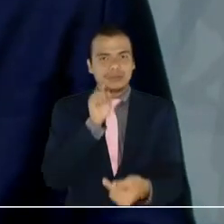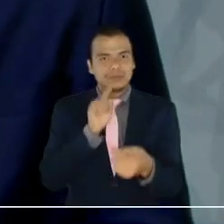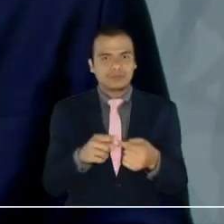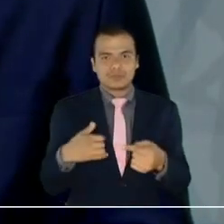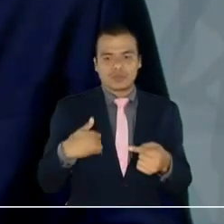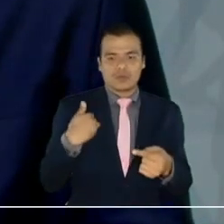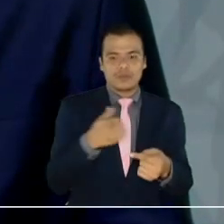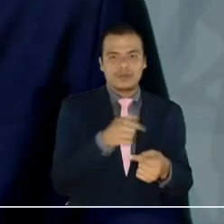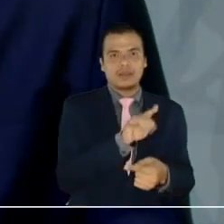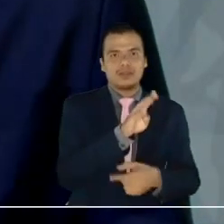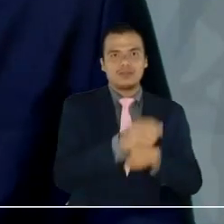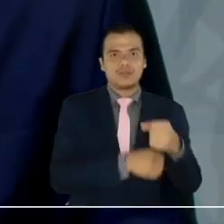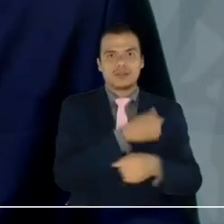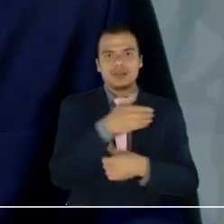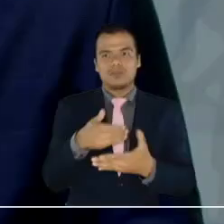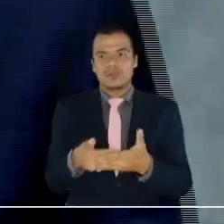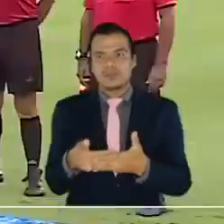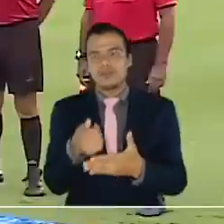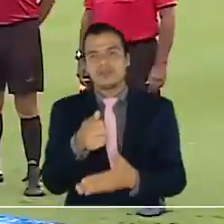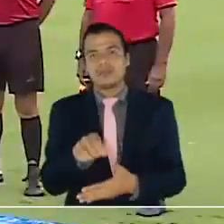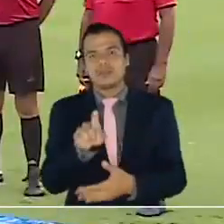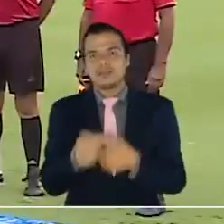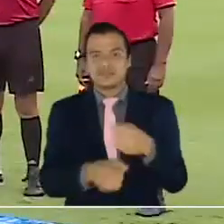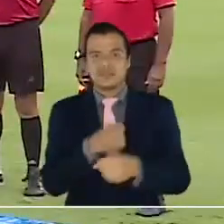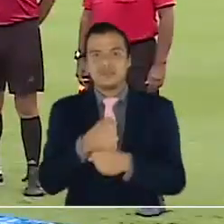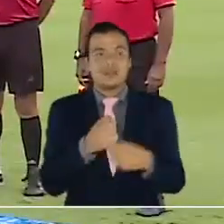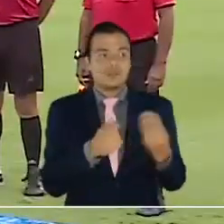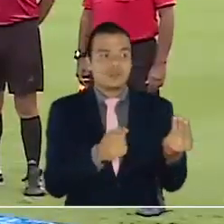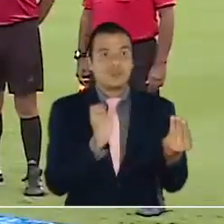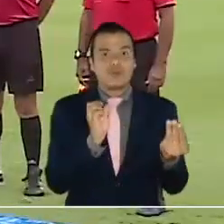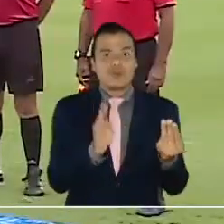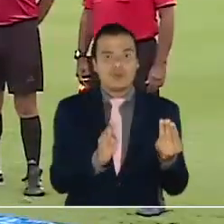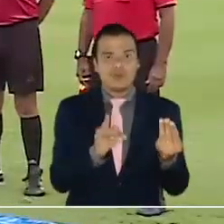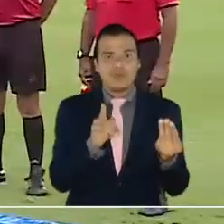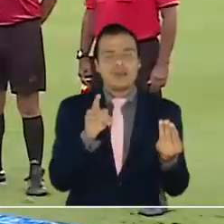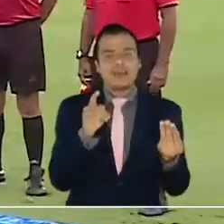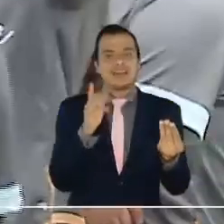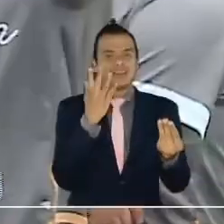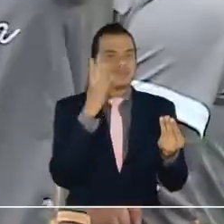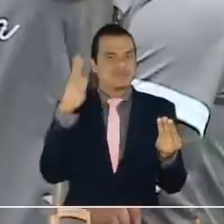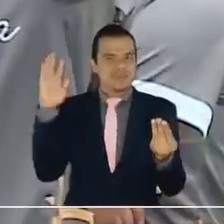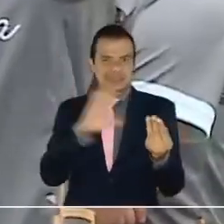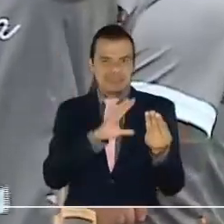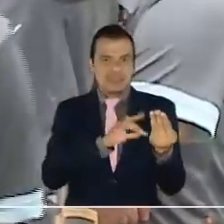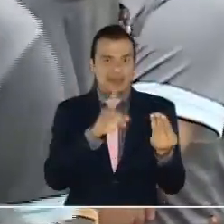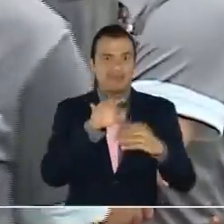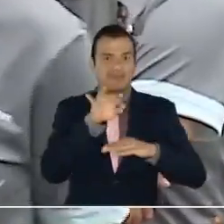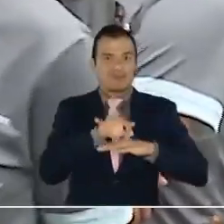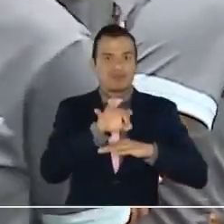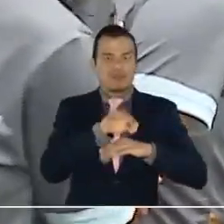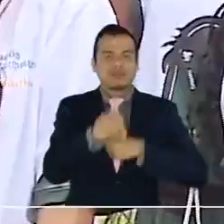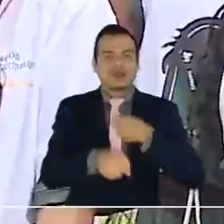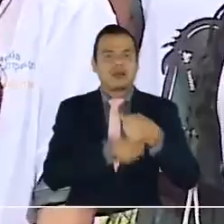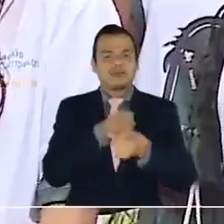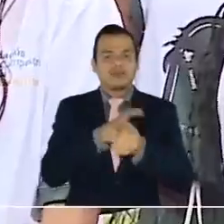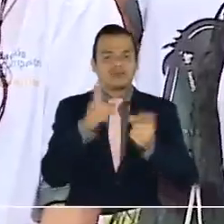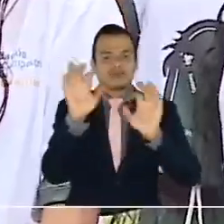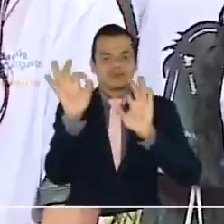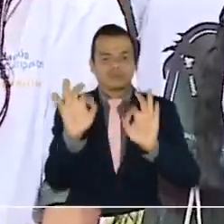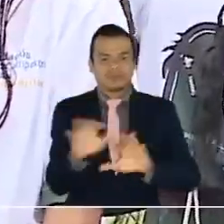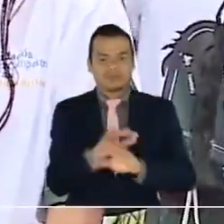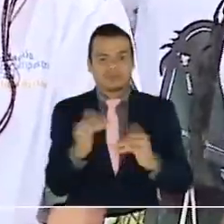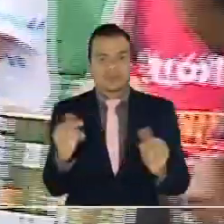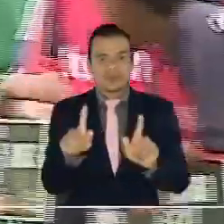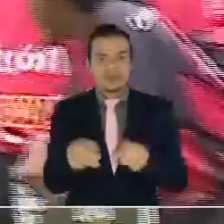la Fundación del Club Campestre de Cali. Con 20 equipos masculinos y 4 femeninos se inauguró hoy el torneo de fútbol Comuna 18